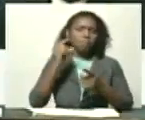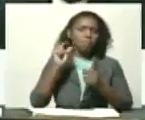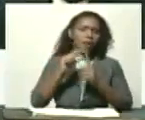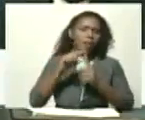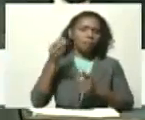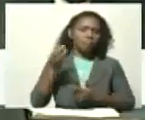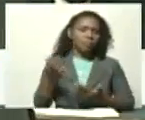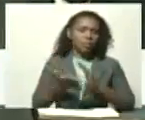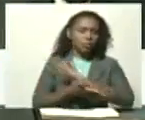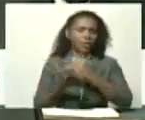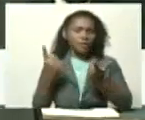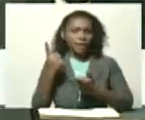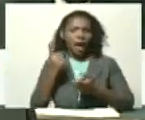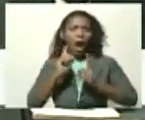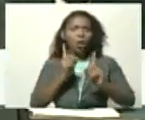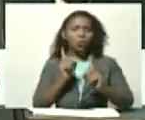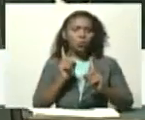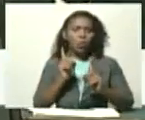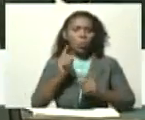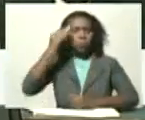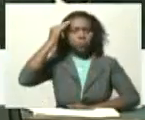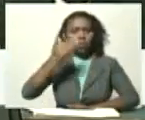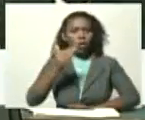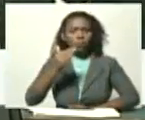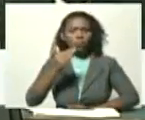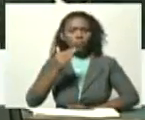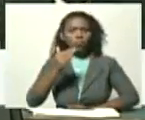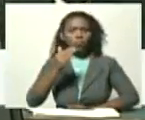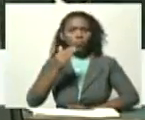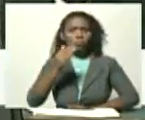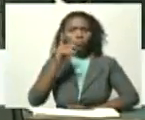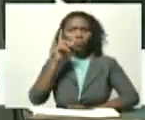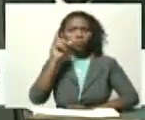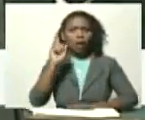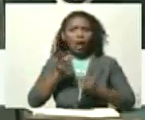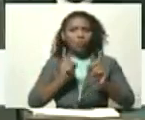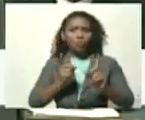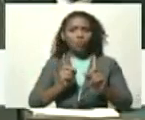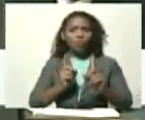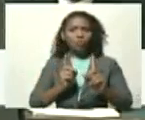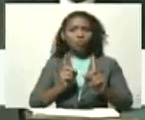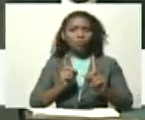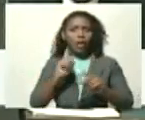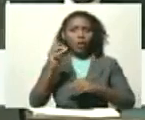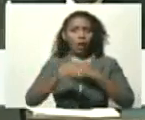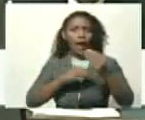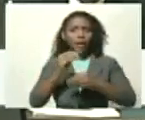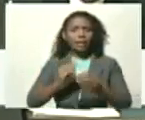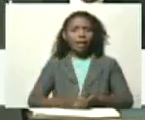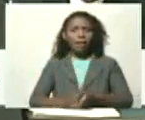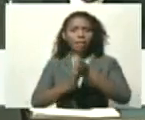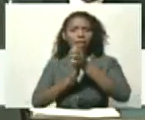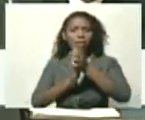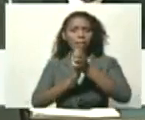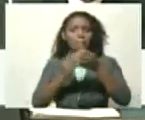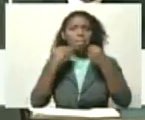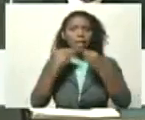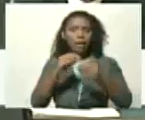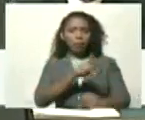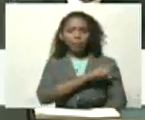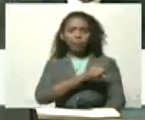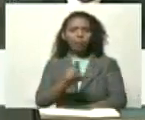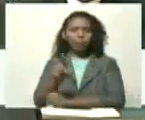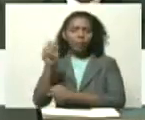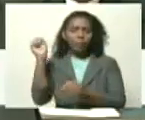unos soldados silentes que son los que llevan la batuta para que se cumpla